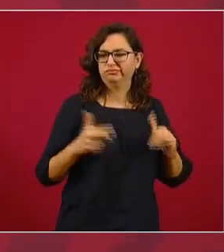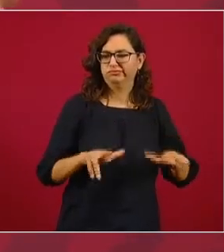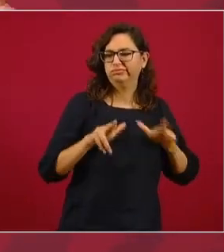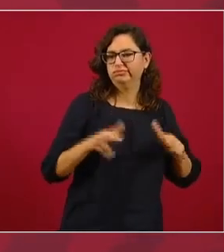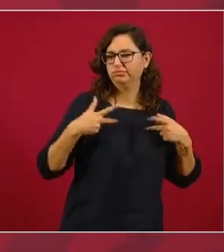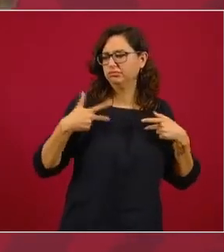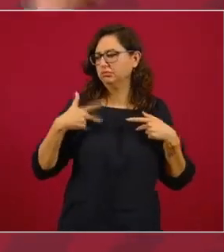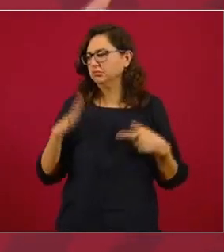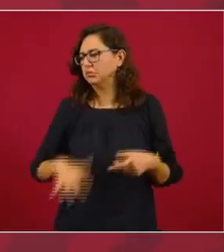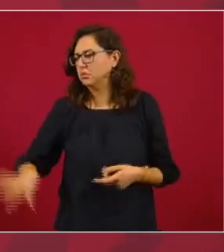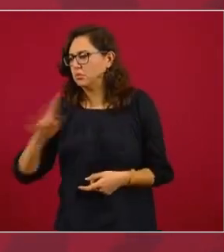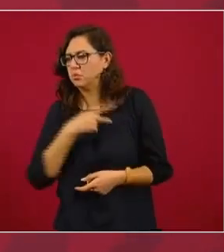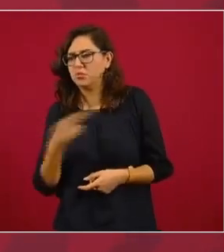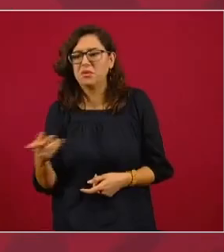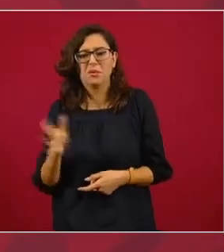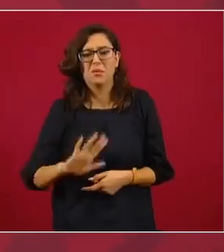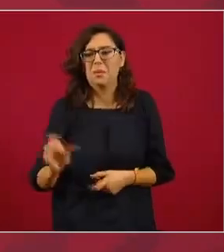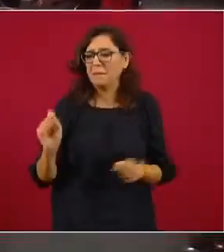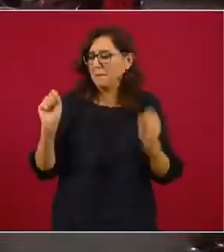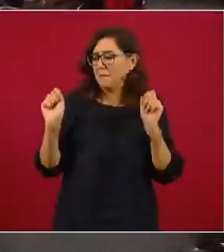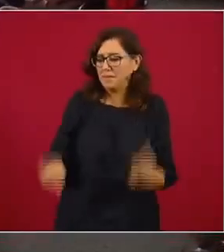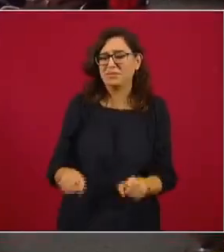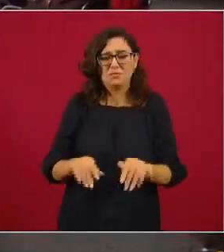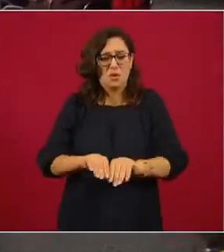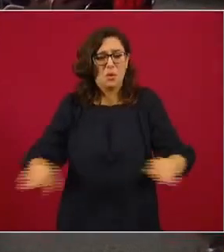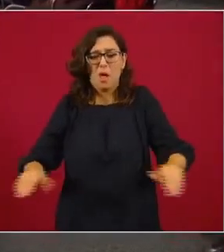es la misma gente,